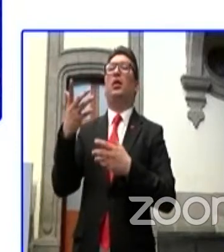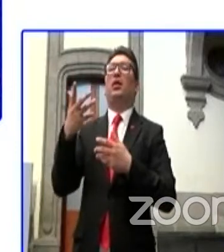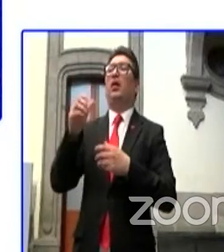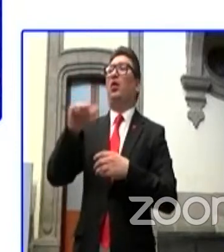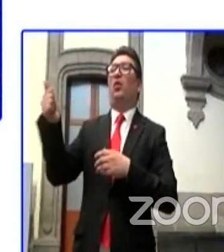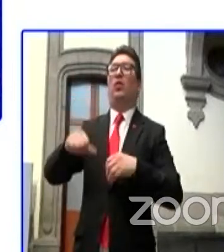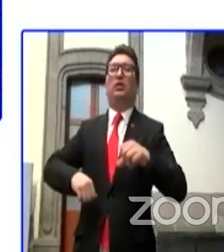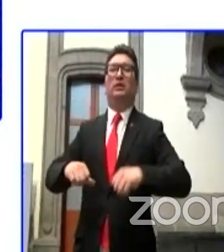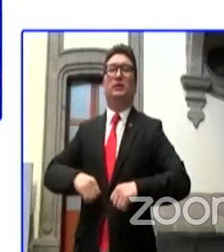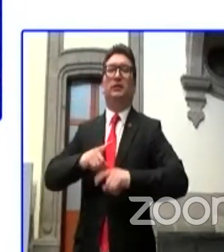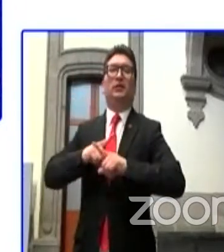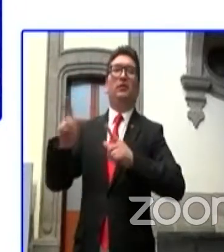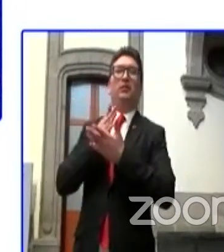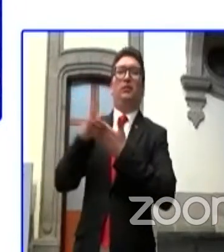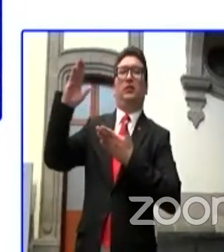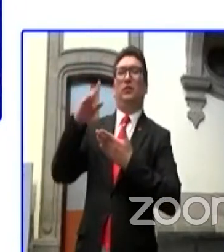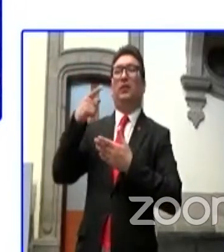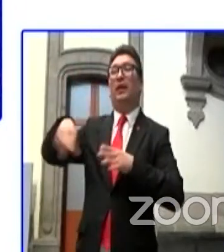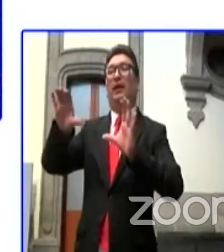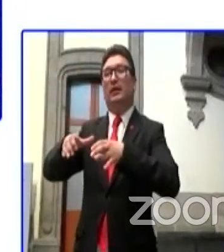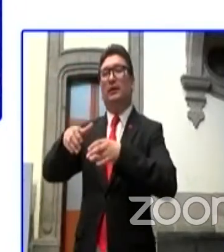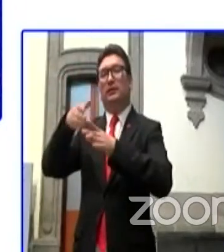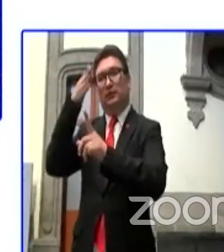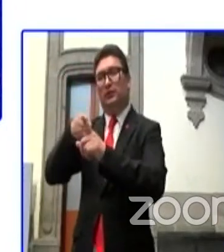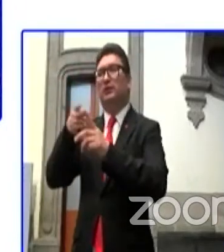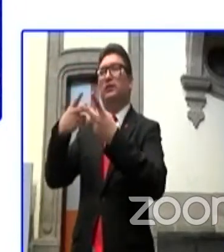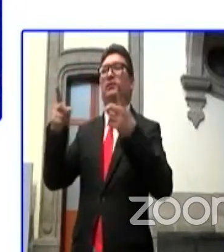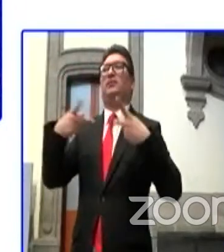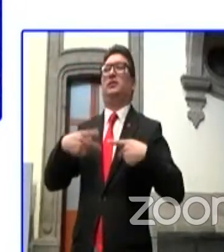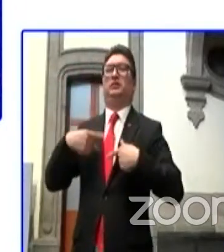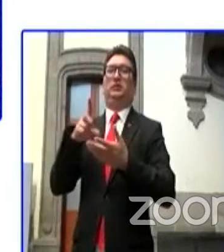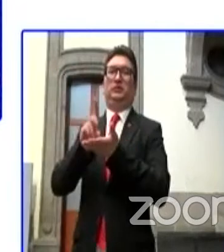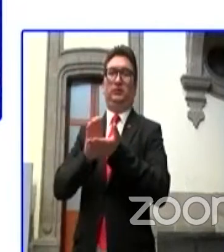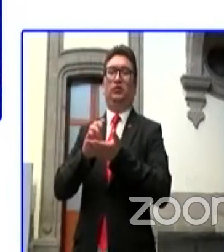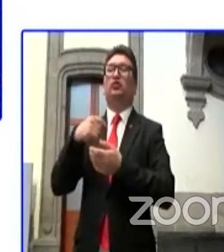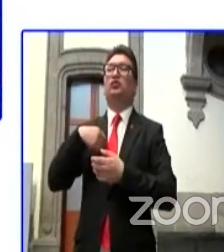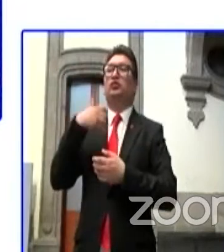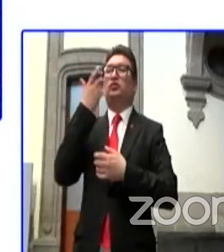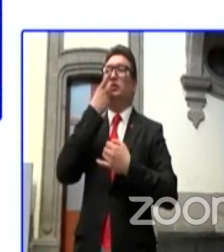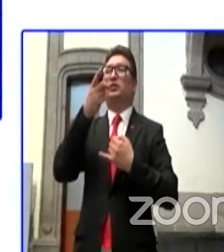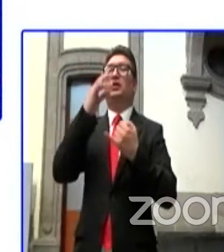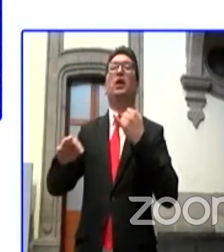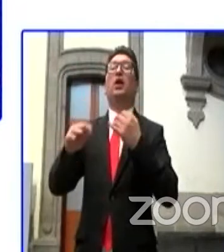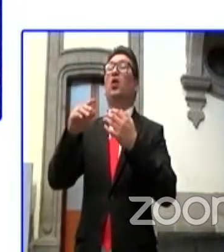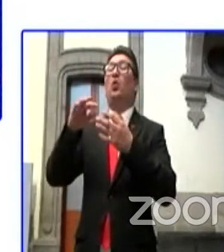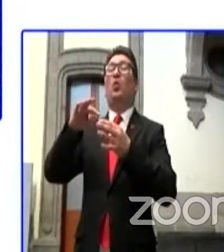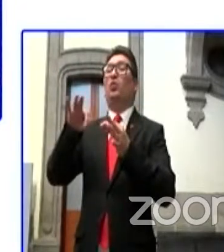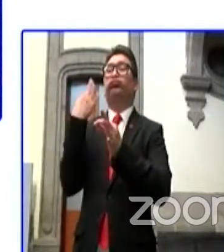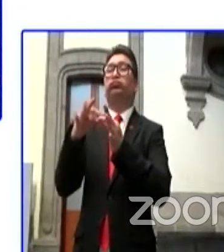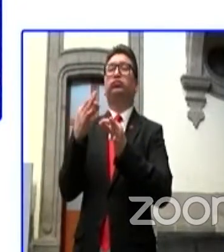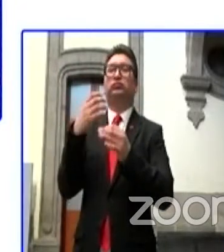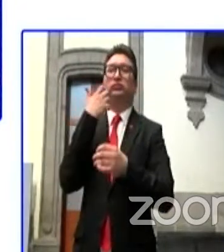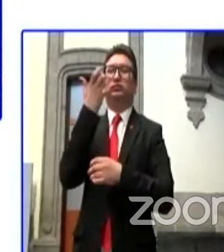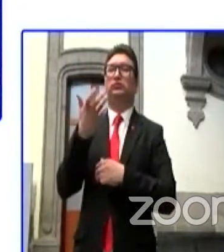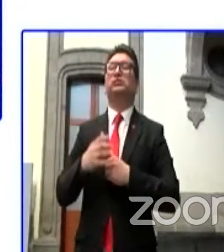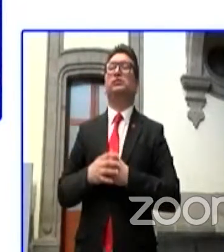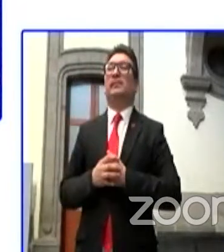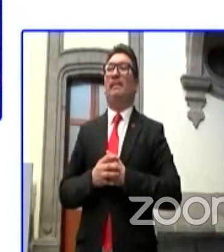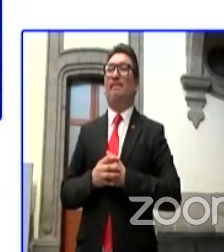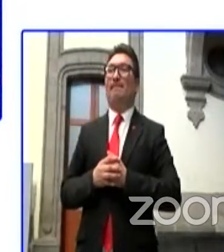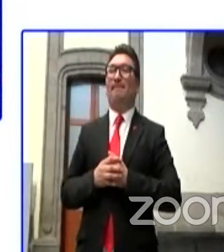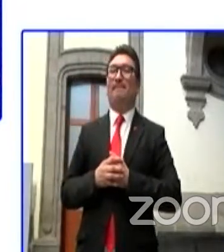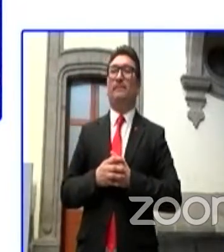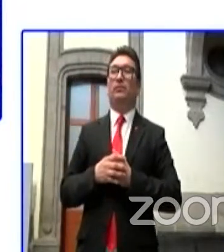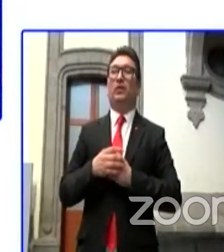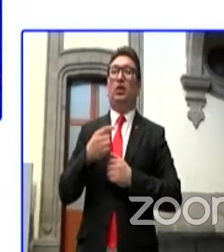actividad ajena al desarrollo del colectivo. Me gustaría concluir la actual administración de este, que para mí